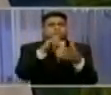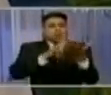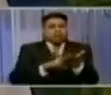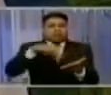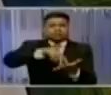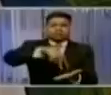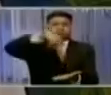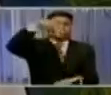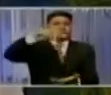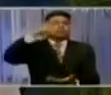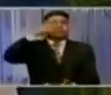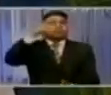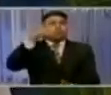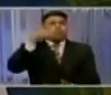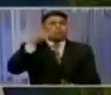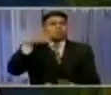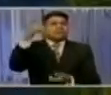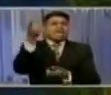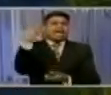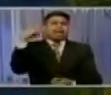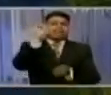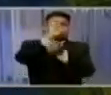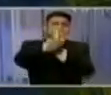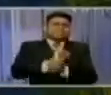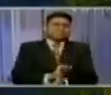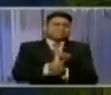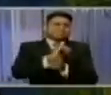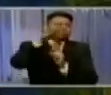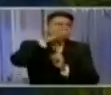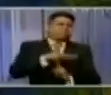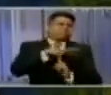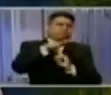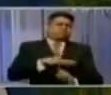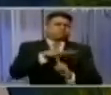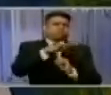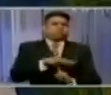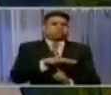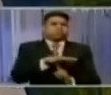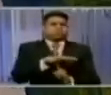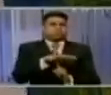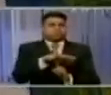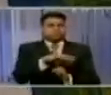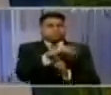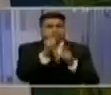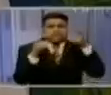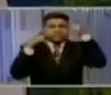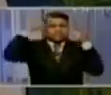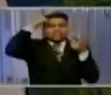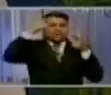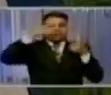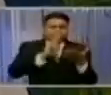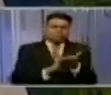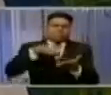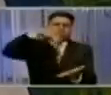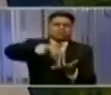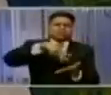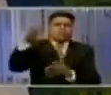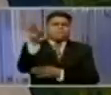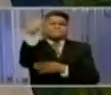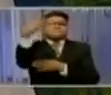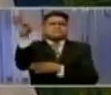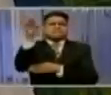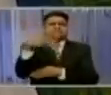estado sometido por dos siglos. Nuestro comandante Hugo Chávez, quien fue capaz de levantar las banderas de la historia y convertirlas